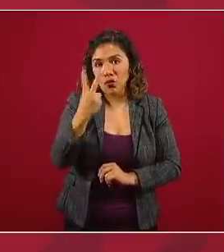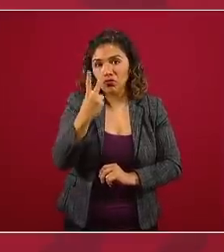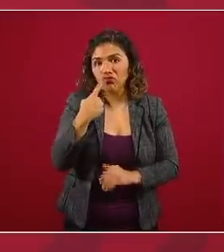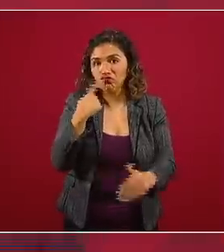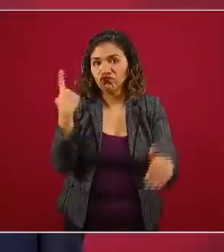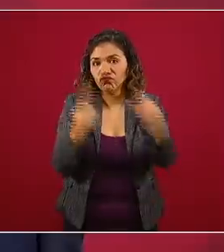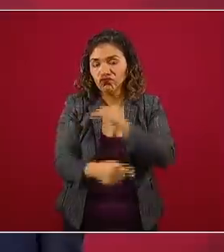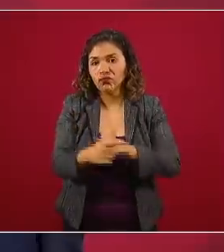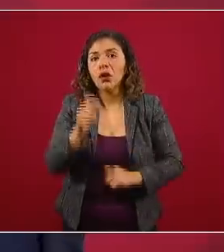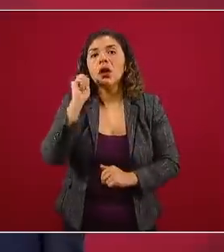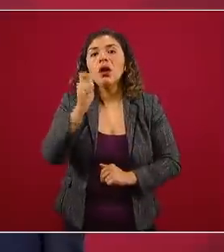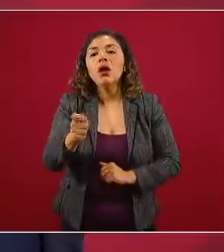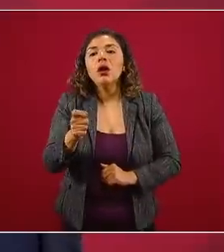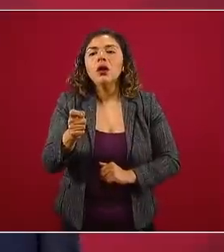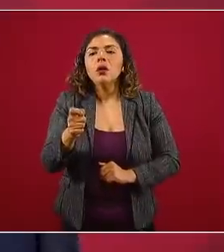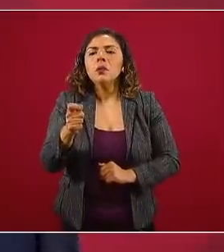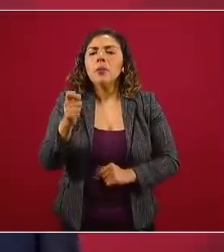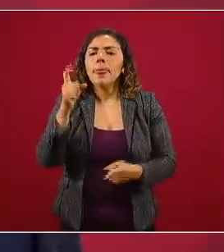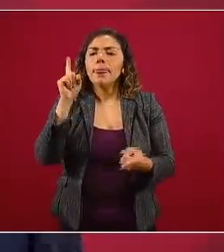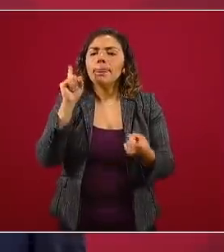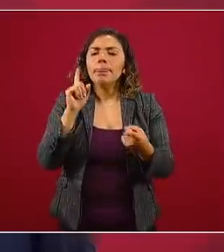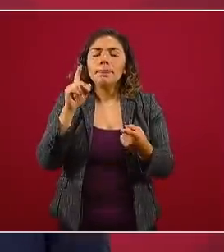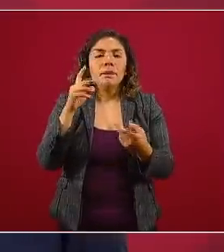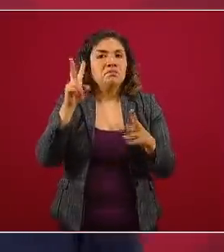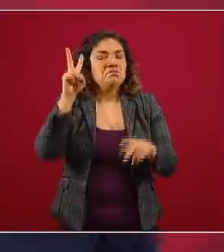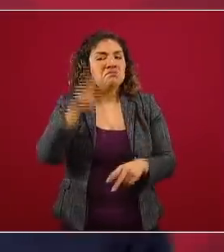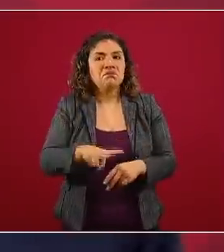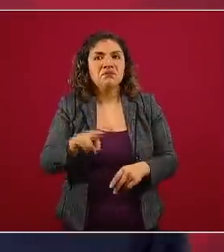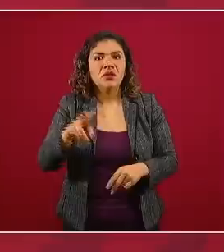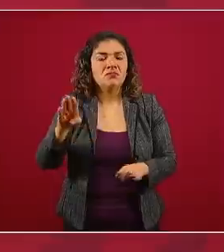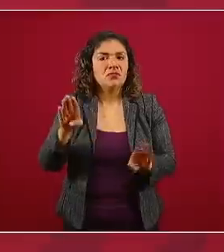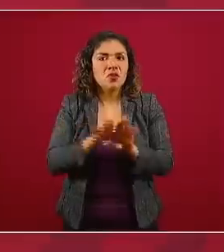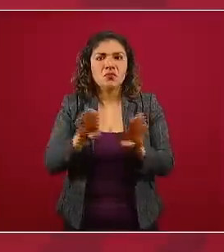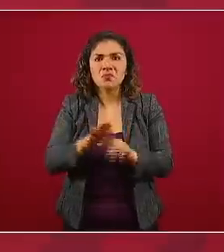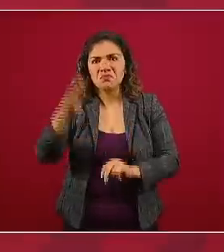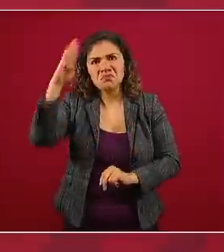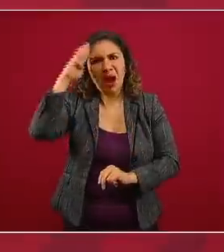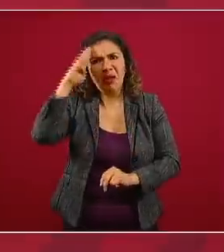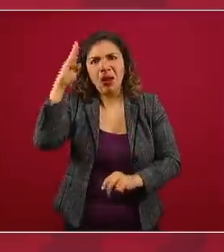era tanto el escándalo